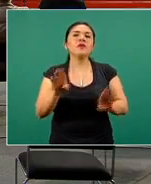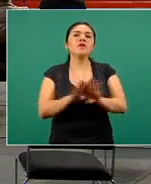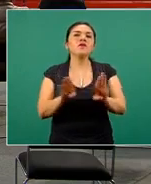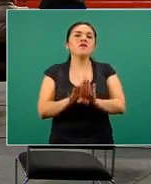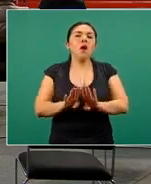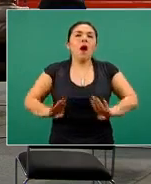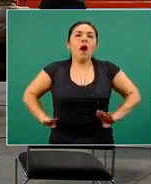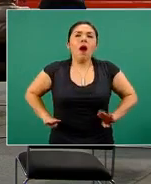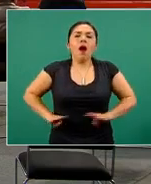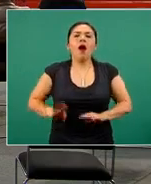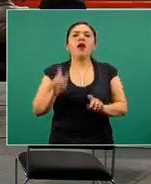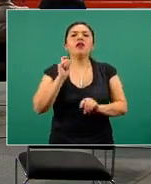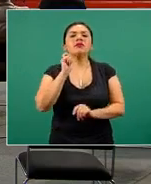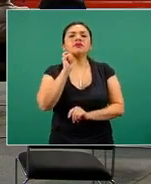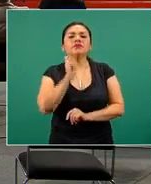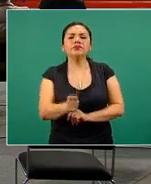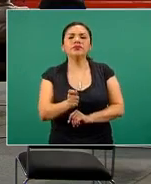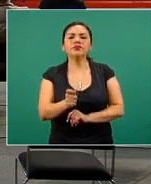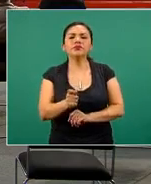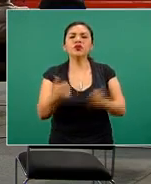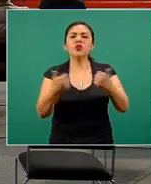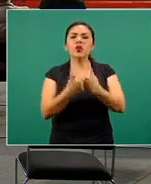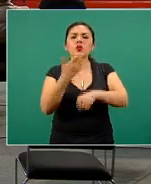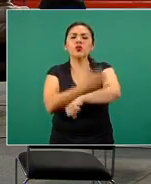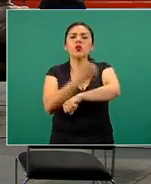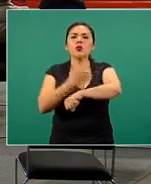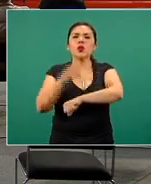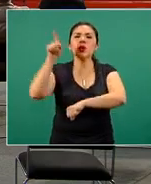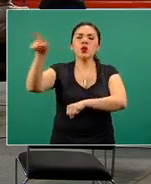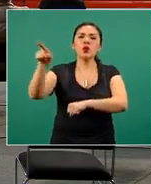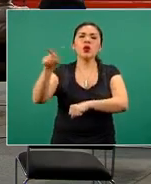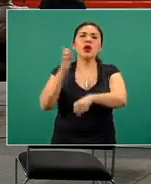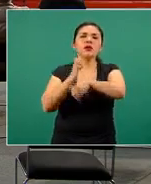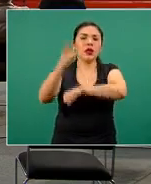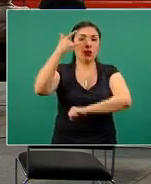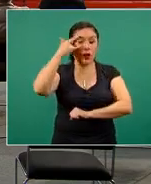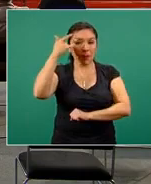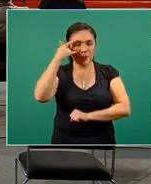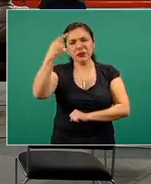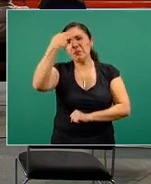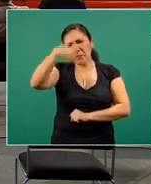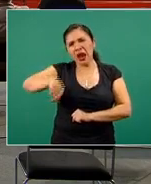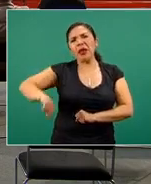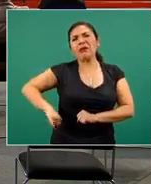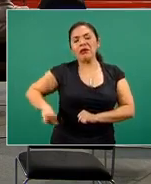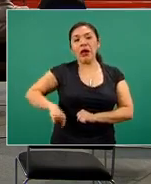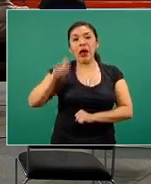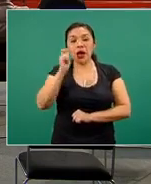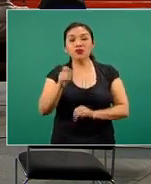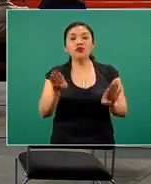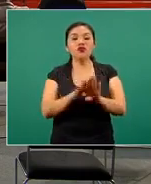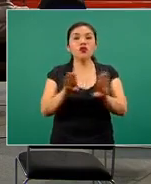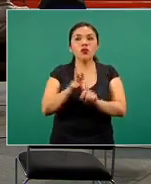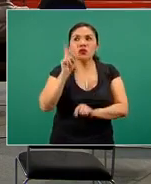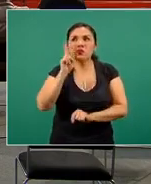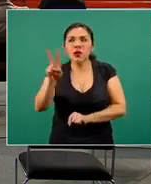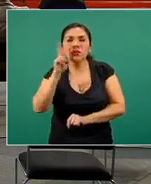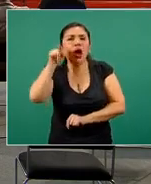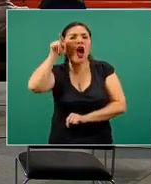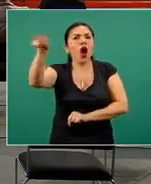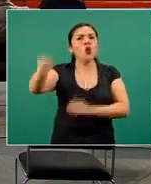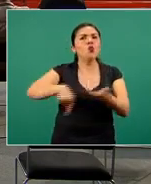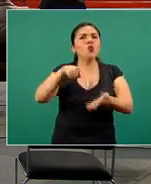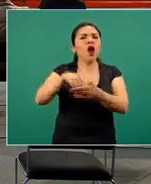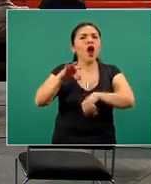tuvimos con nuestros colegas de Campeche, y lo que interesa es justamente escuchar cuál es la realidad que se